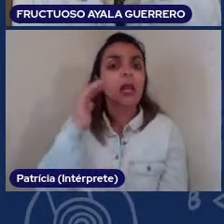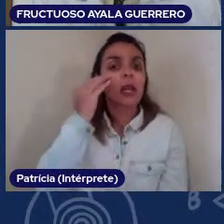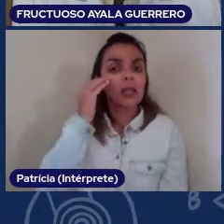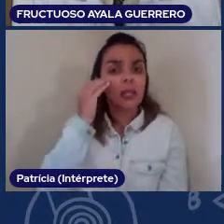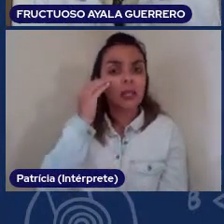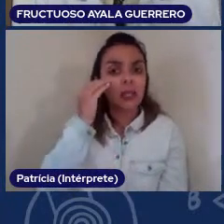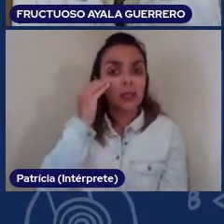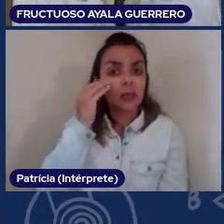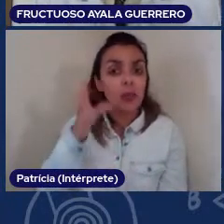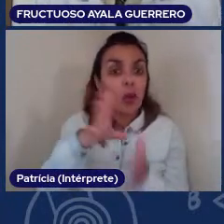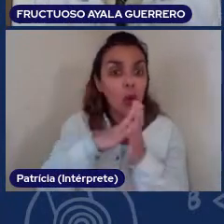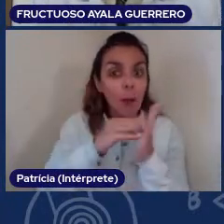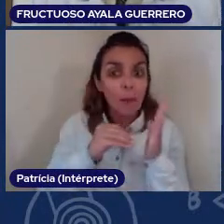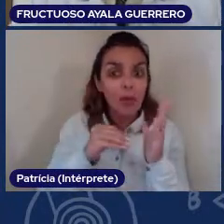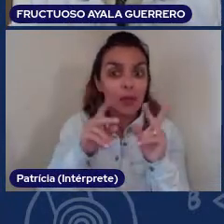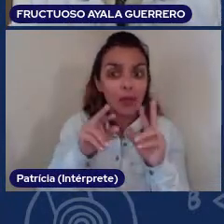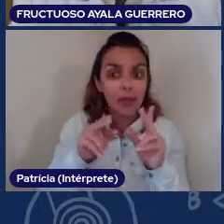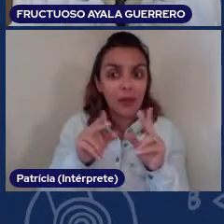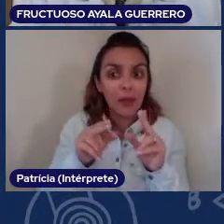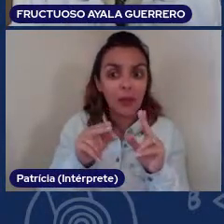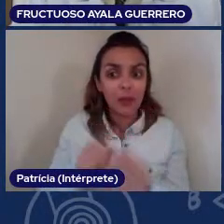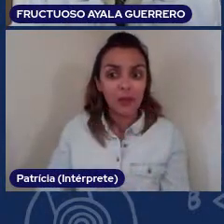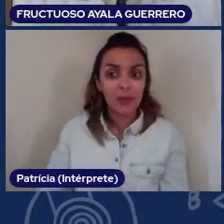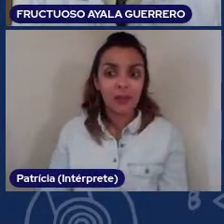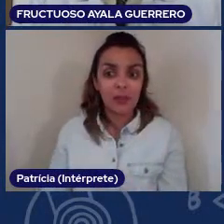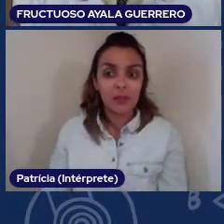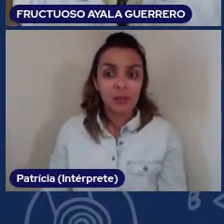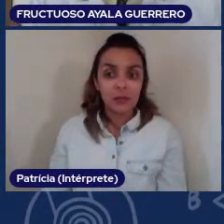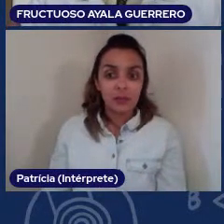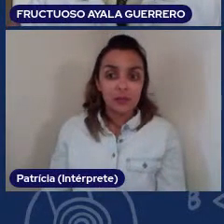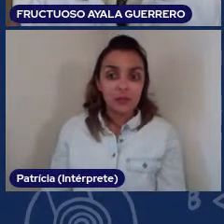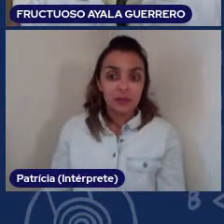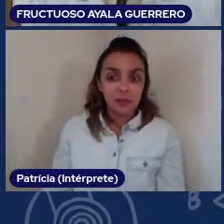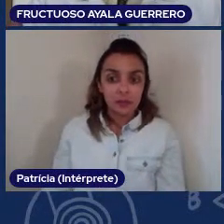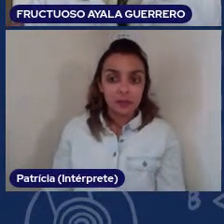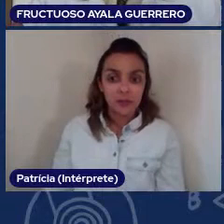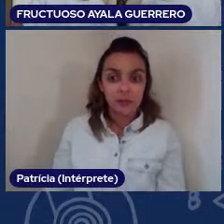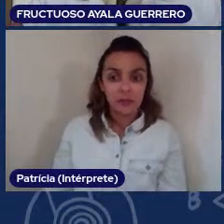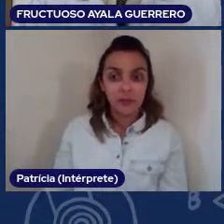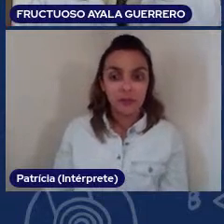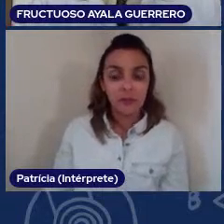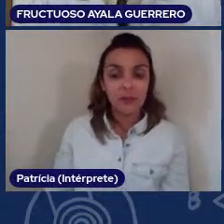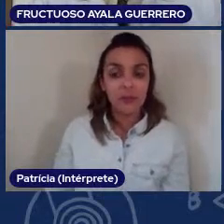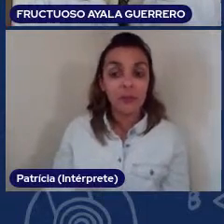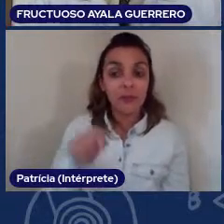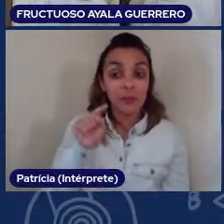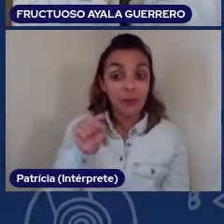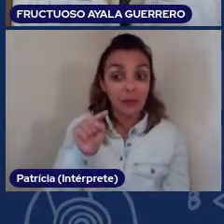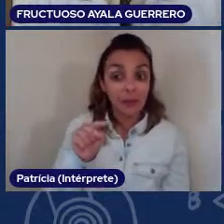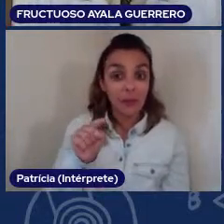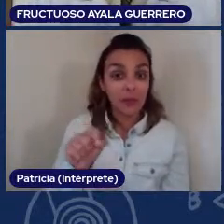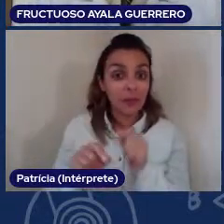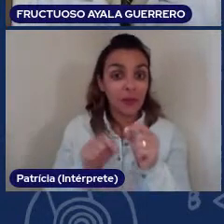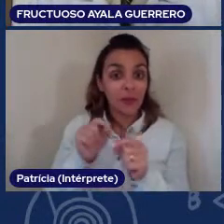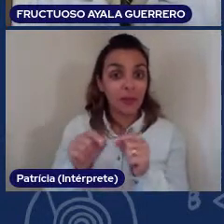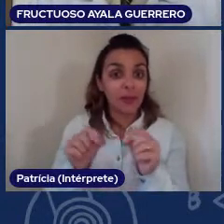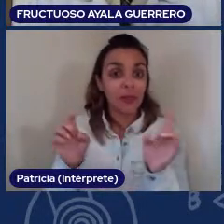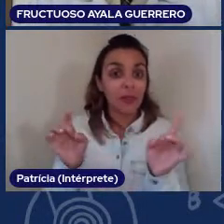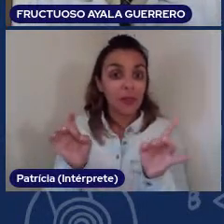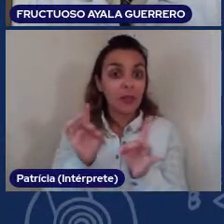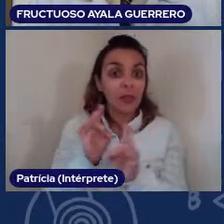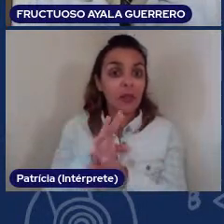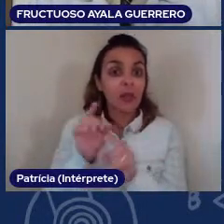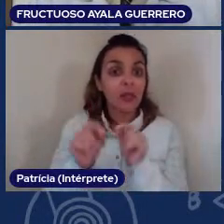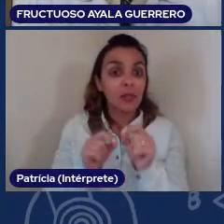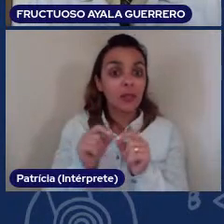ahora saca la lengua. Ahí ven. Y ahora si se registra, noten, aquí tienen